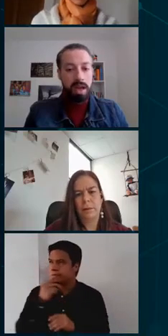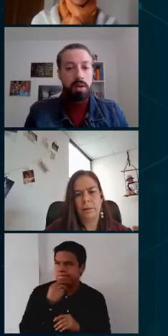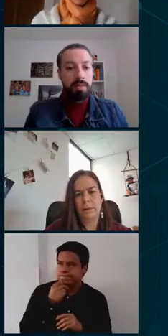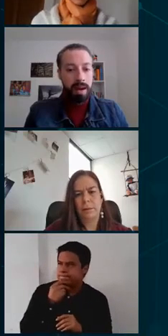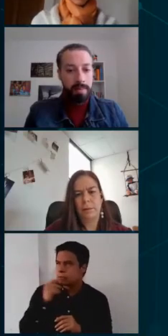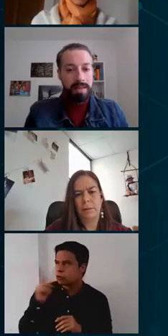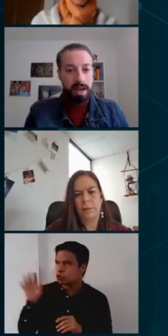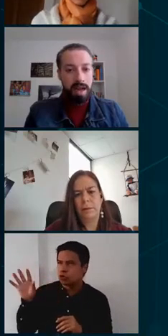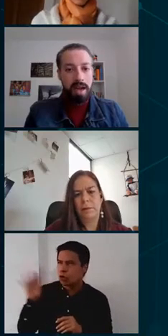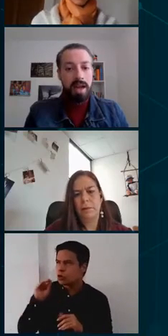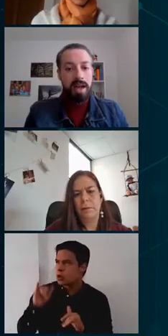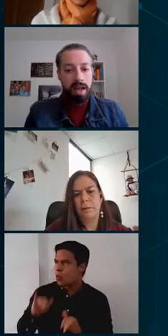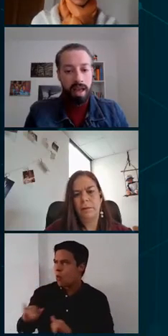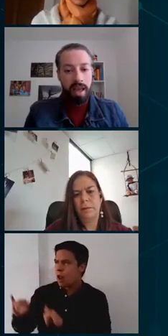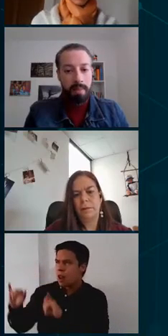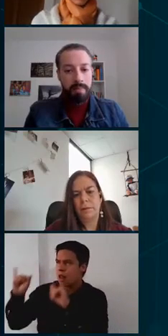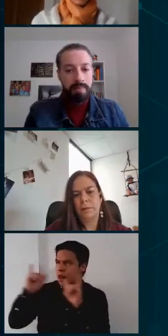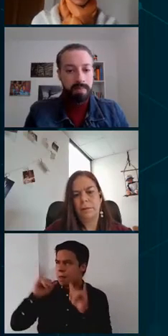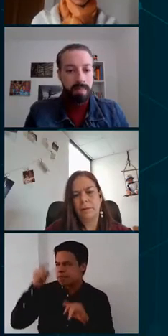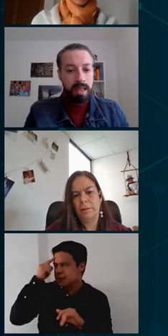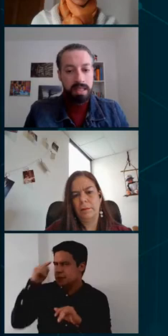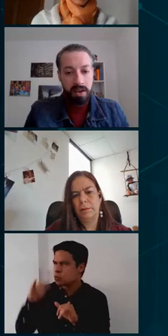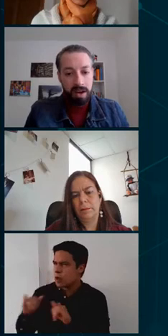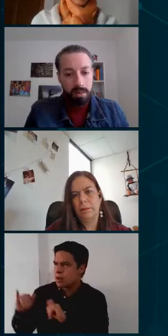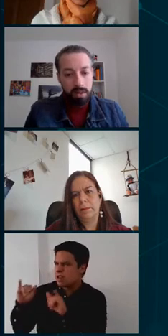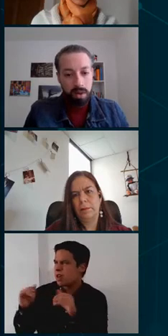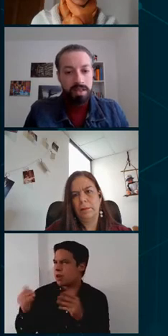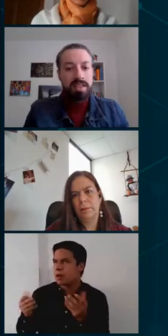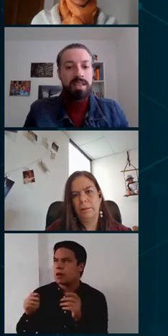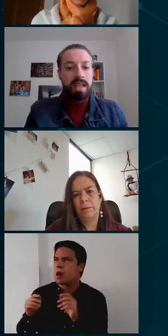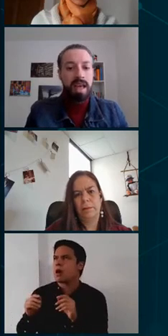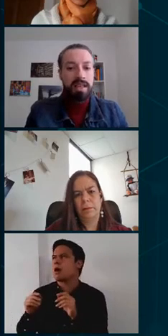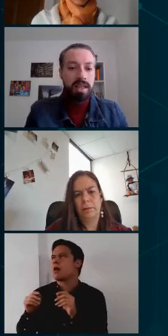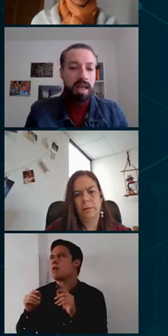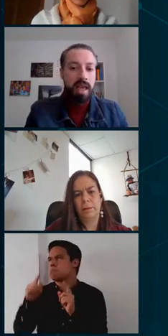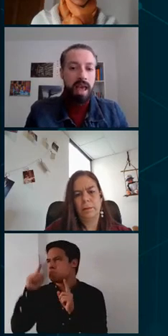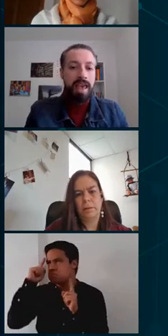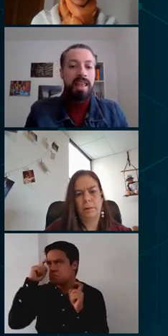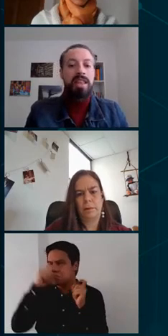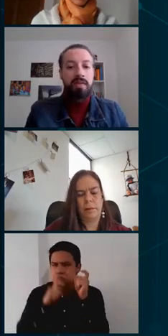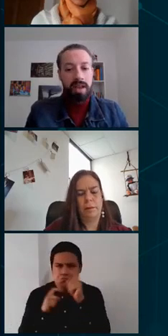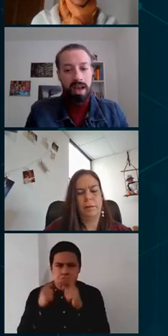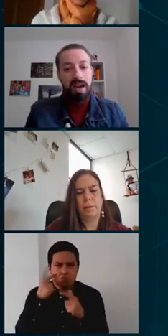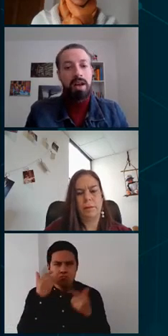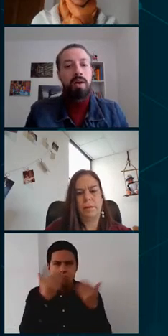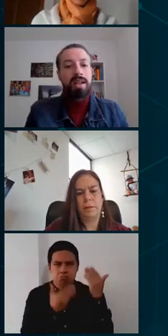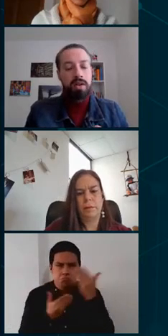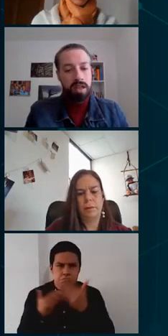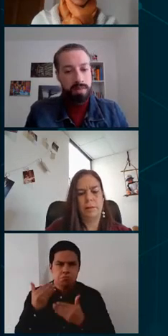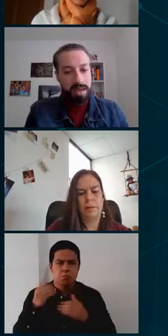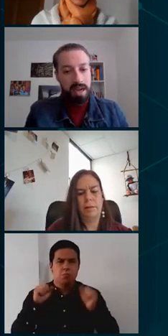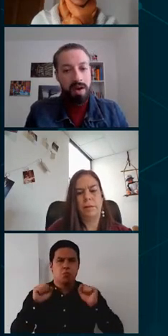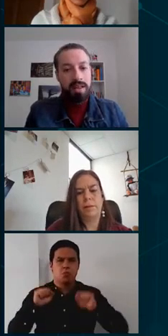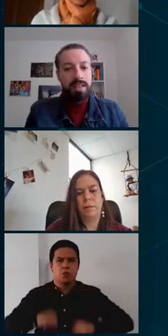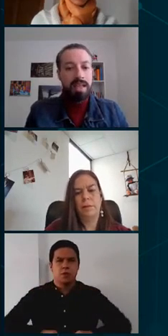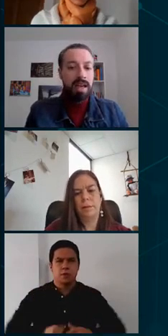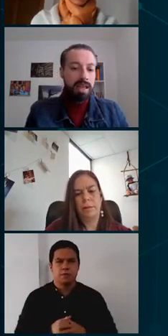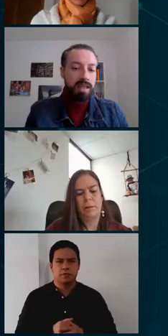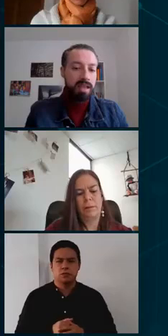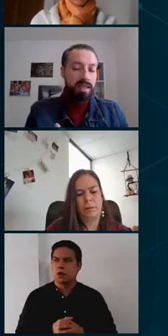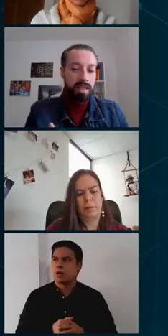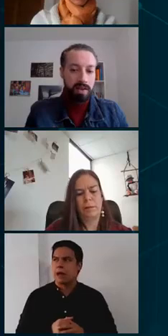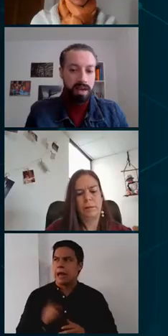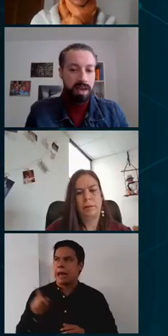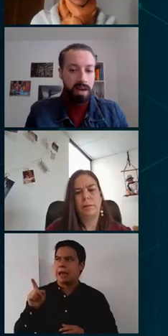nos comentaron para empezar a llevar como todas esas ideas e identificar cuáles son las más relevantes